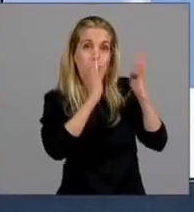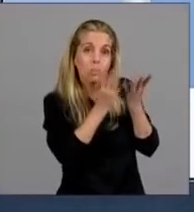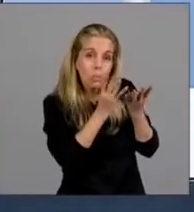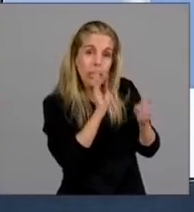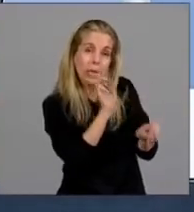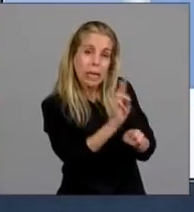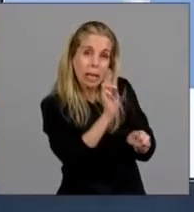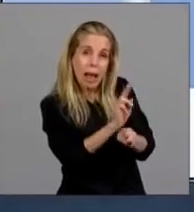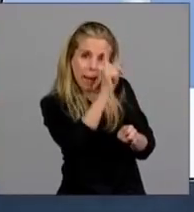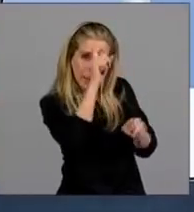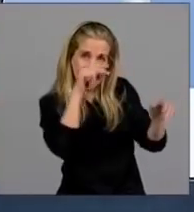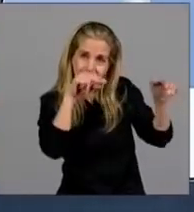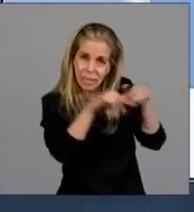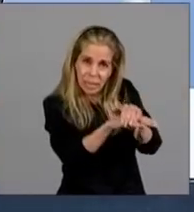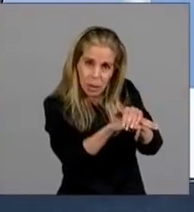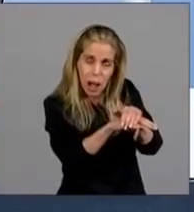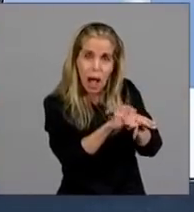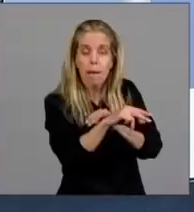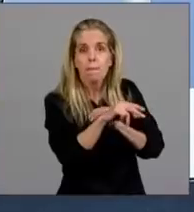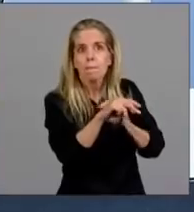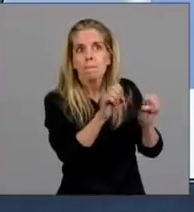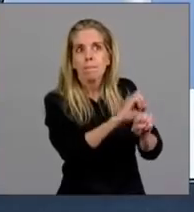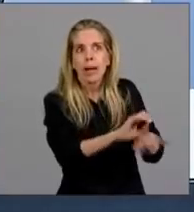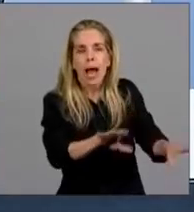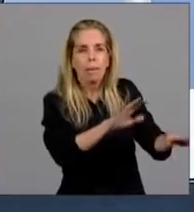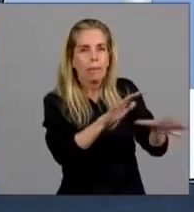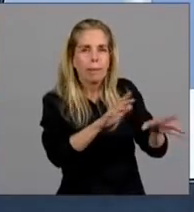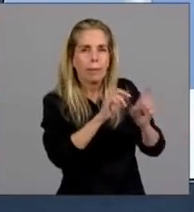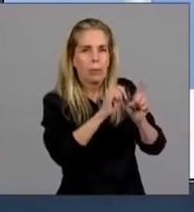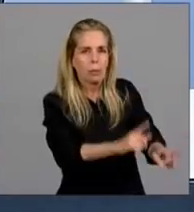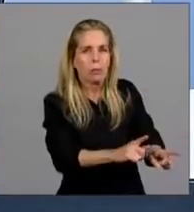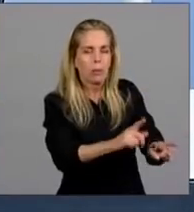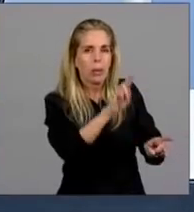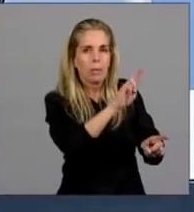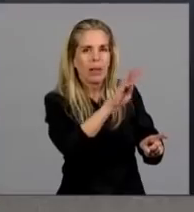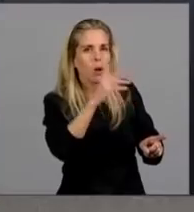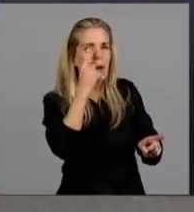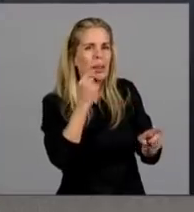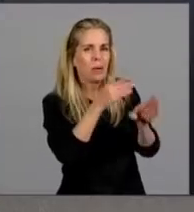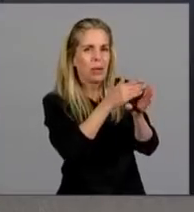expertos, permanecen un promedio de 20, 24 días.